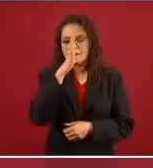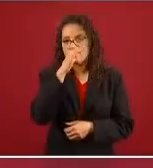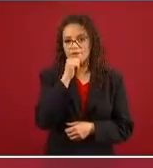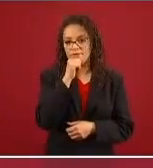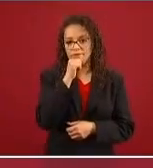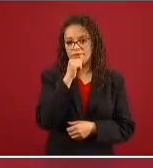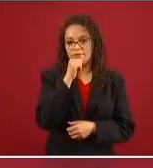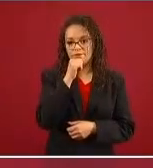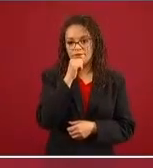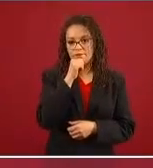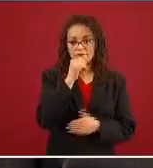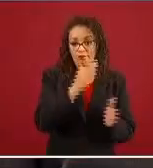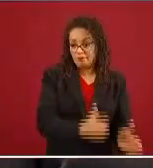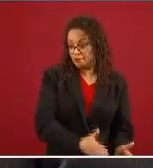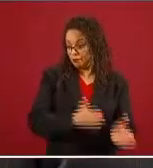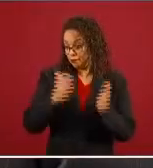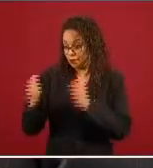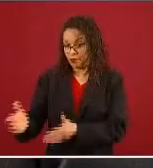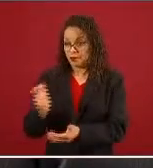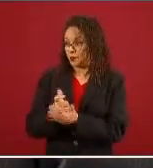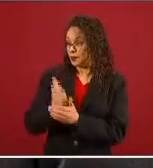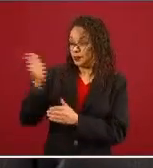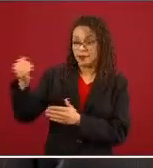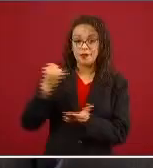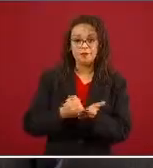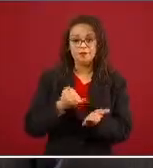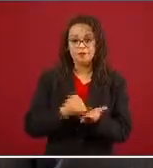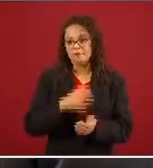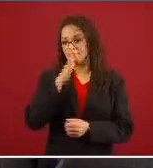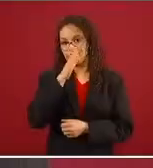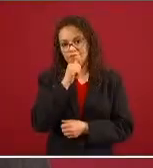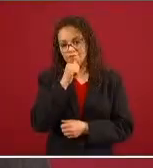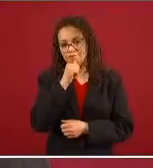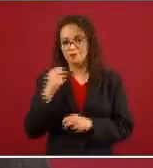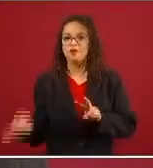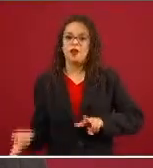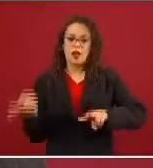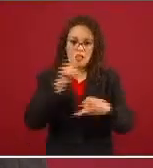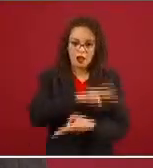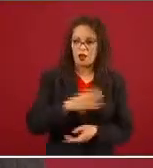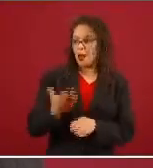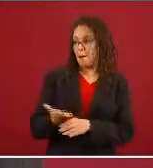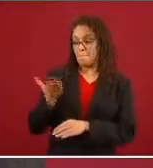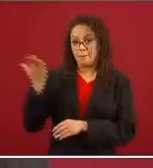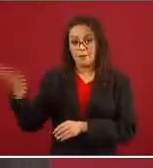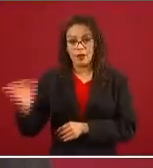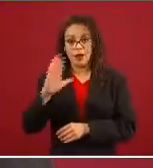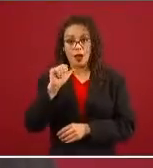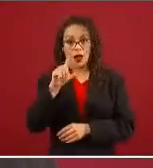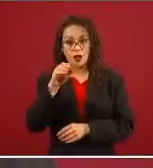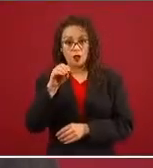diferir el pago de impuestos. Al contrario, le vamos a pedir a Carlos Salazar que nos ayude